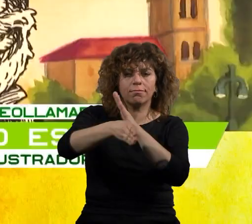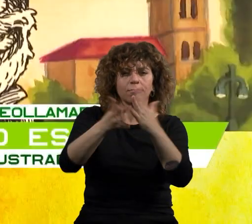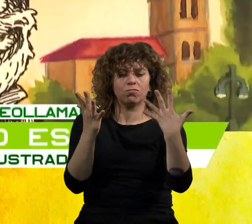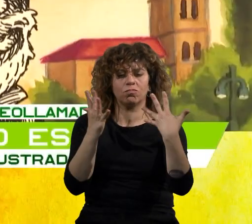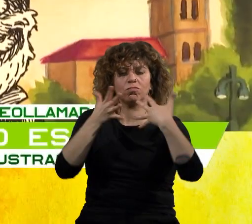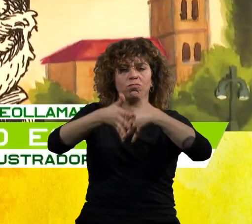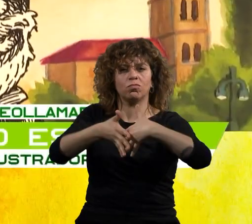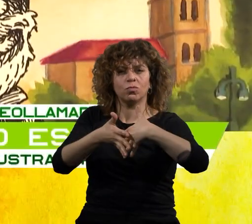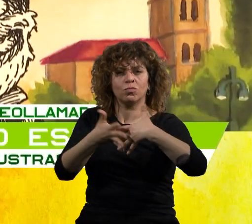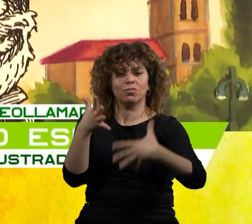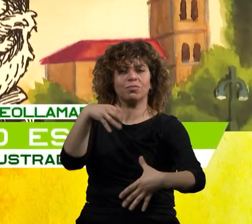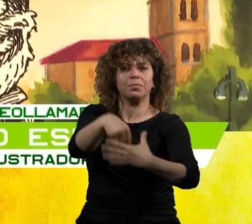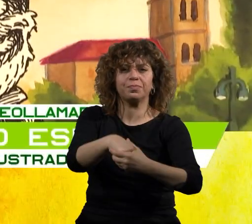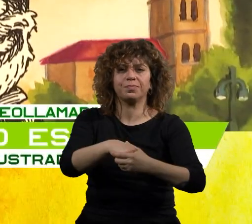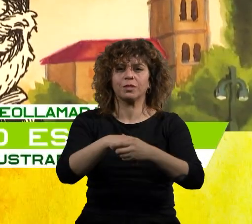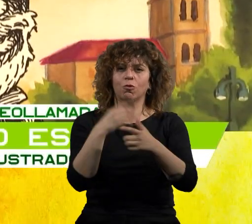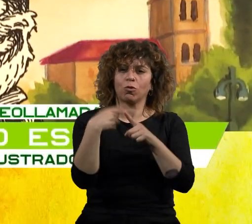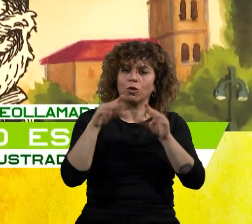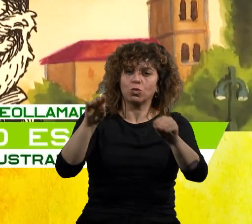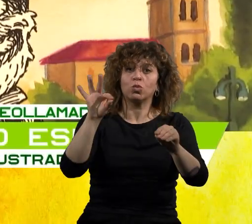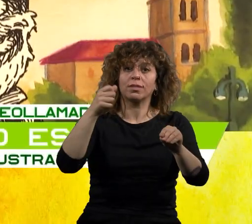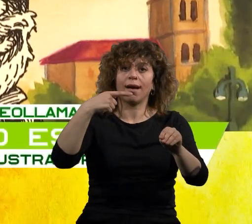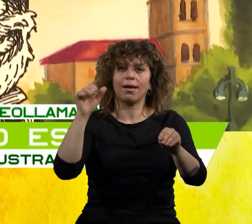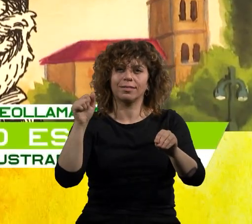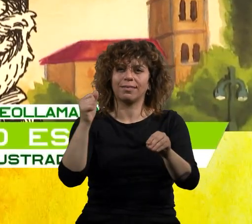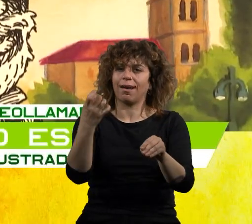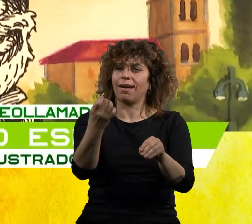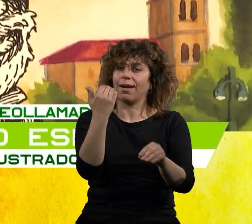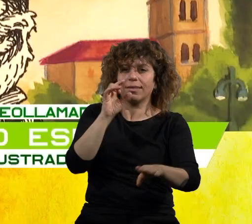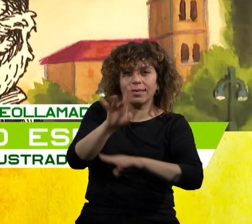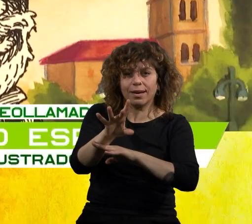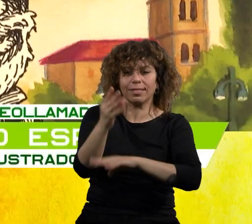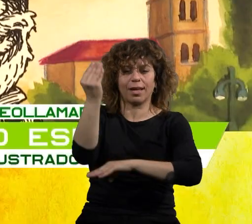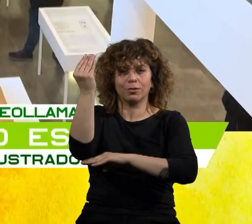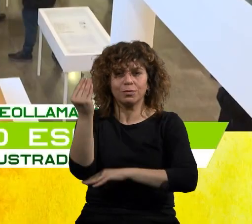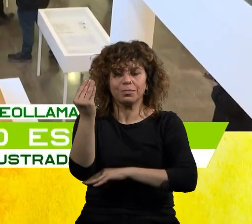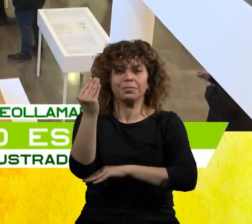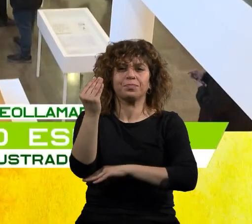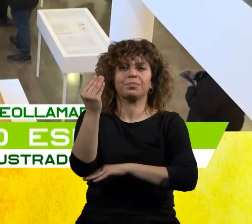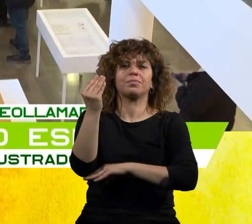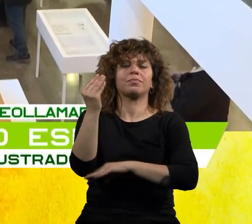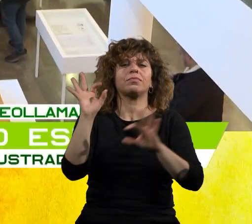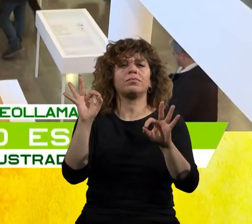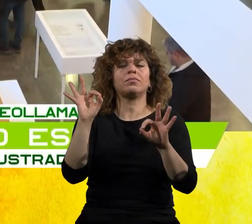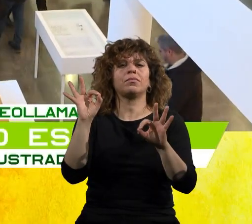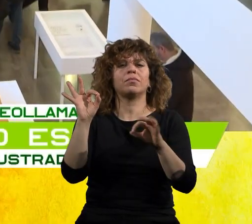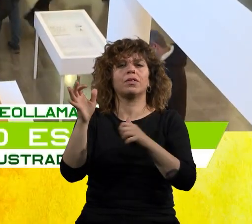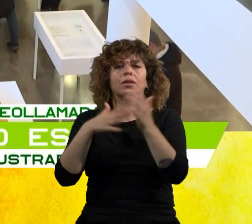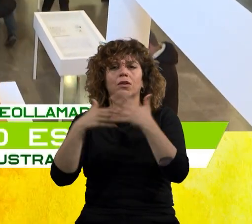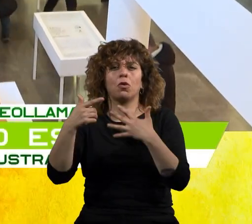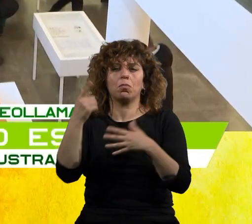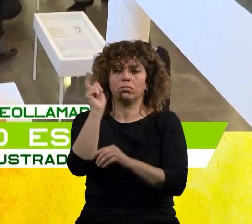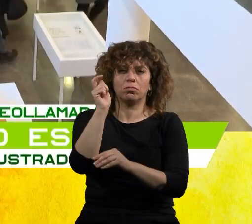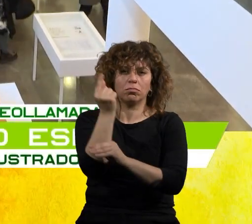de Sagasta, cartas suyas, incluso una escultura de Mariano Benlliure.